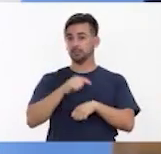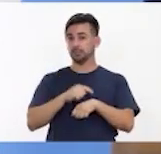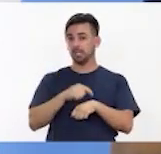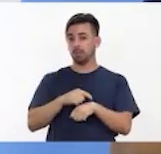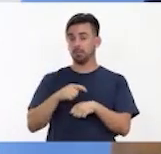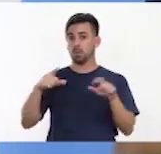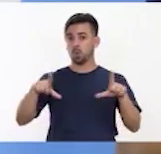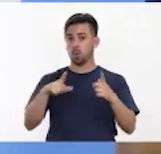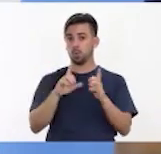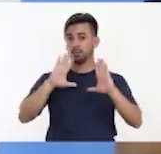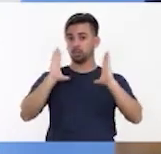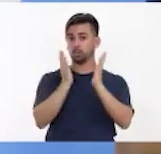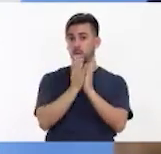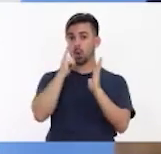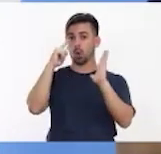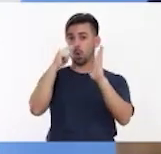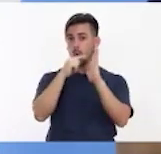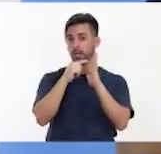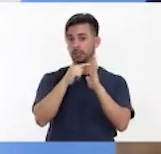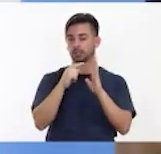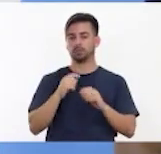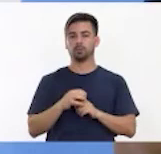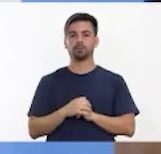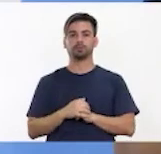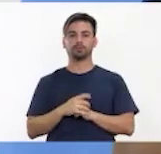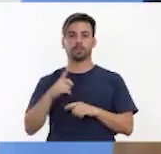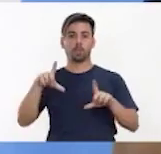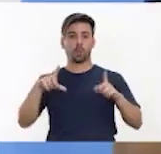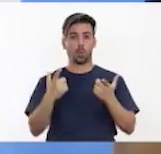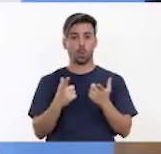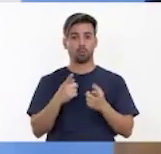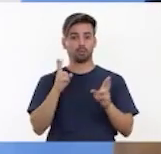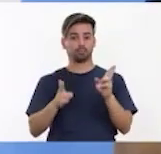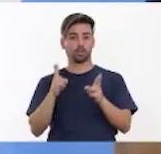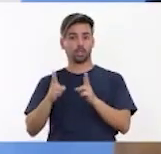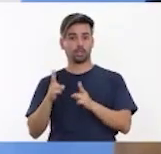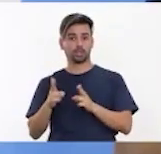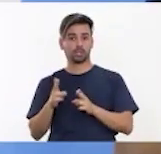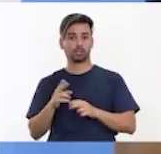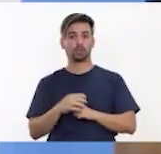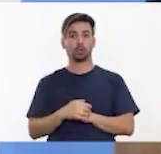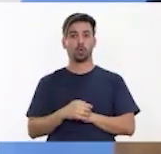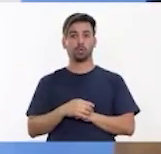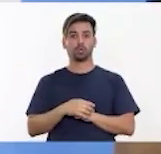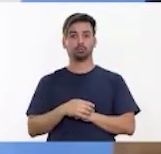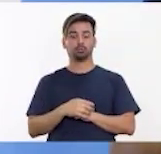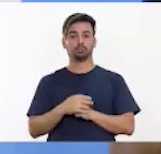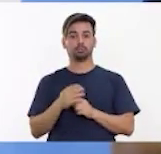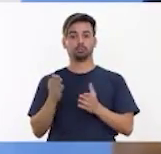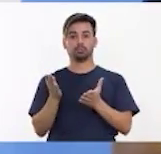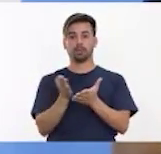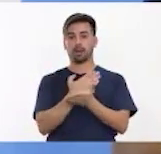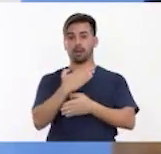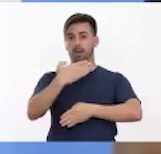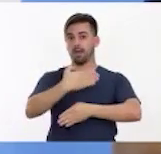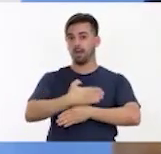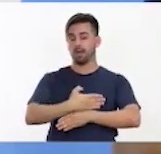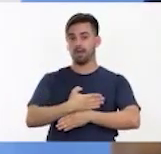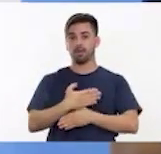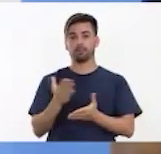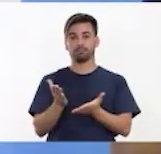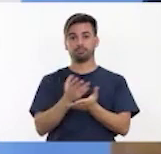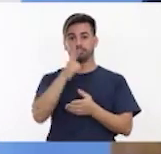dar cumplimiento a todos estos objetivos, cumplir con todas las orientaciones que se han dado para prevenir cualquier